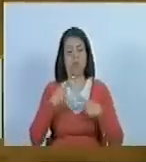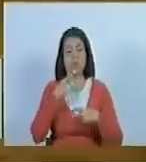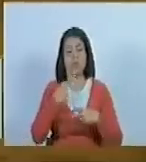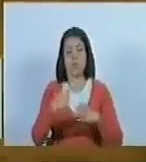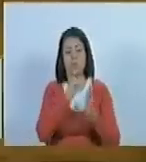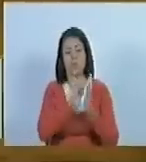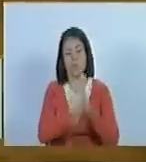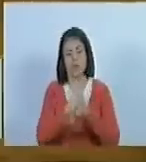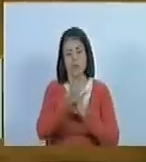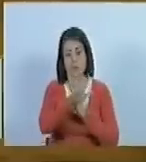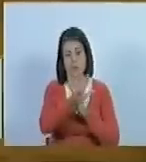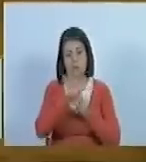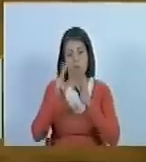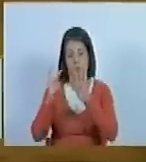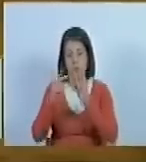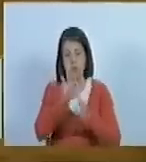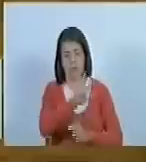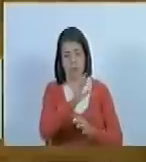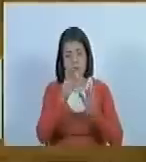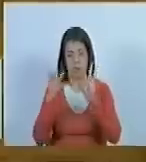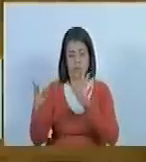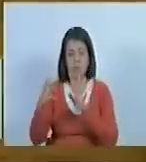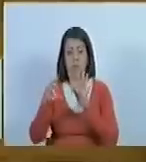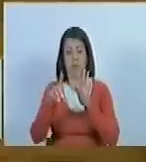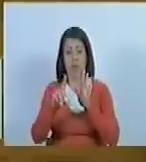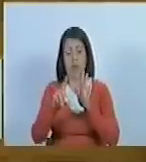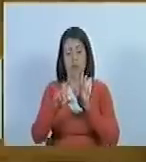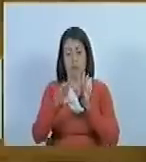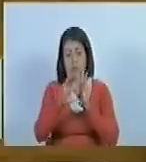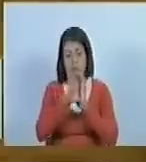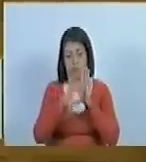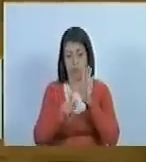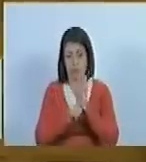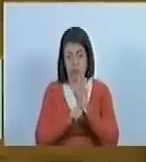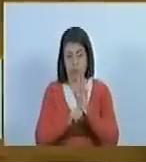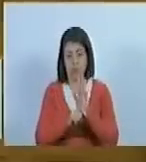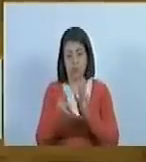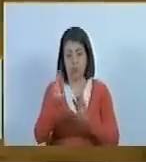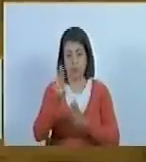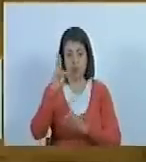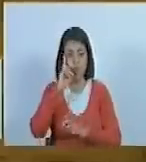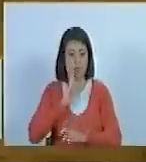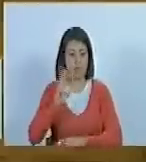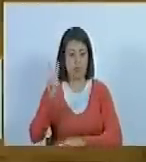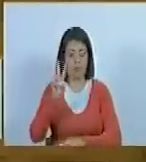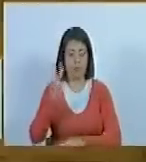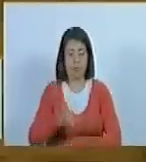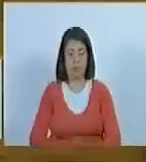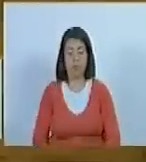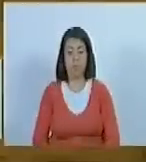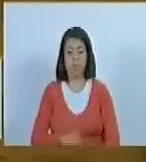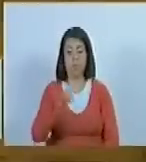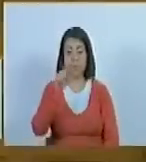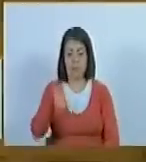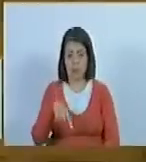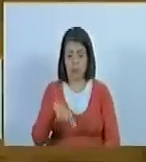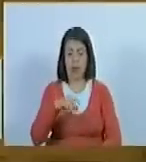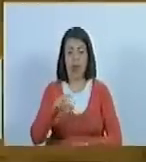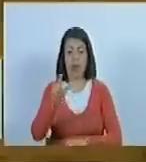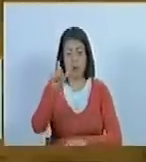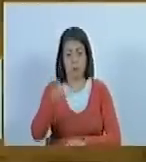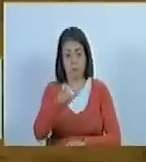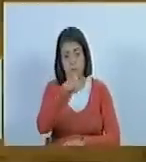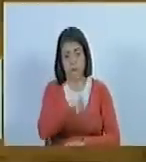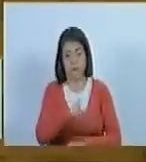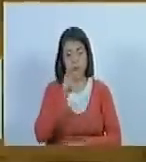estipulado en los artículos 57 y 58 de la Constitución de la República Bolivariana de Venezuela, para que las ciudadanas